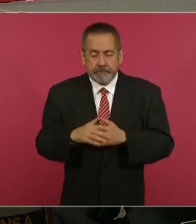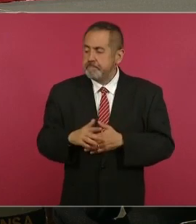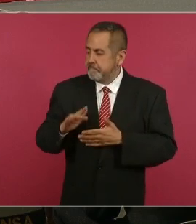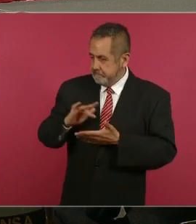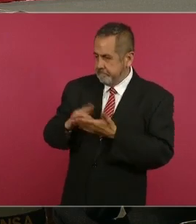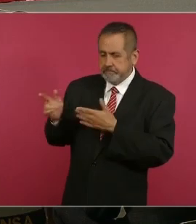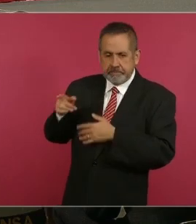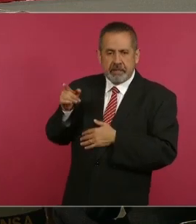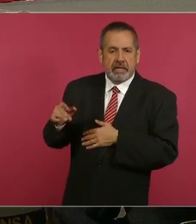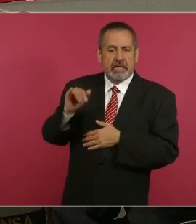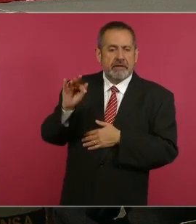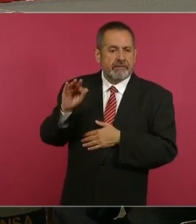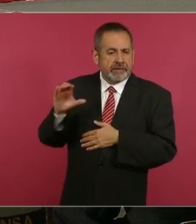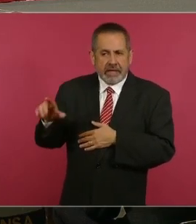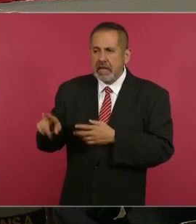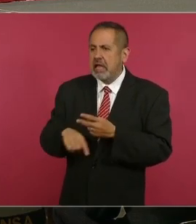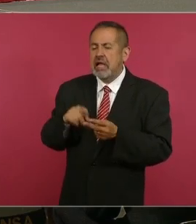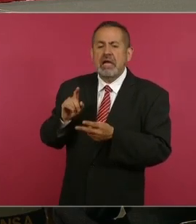de SICT,